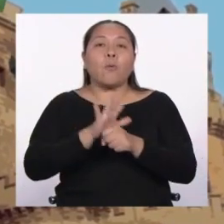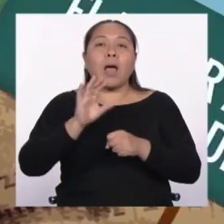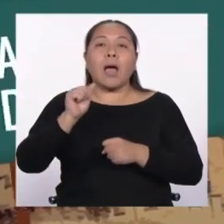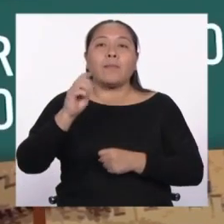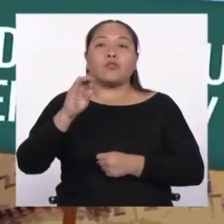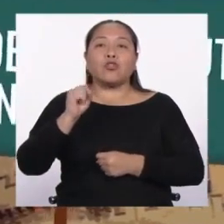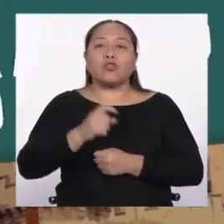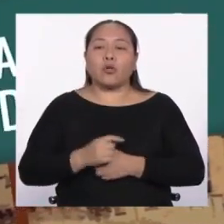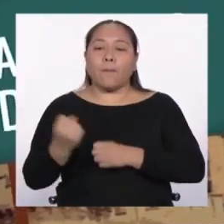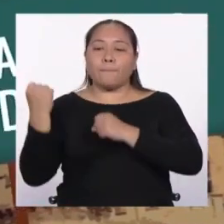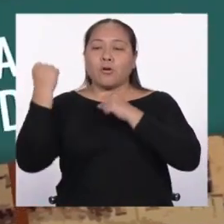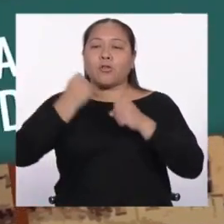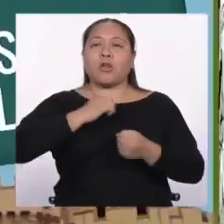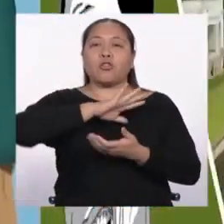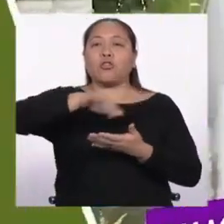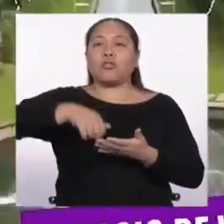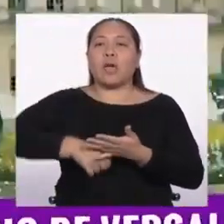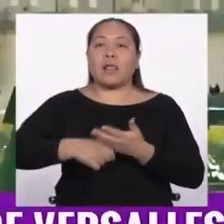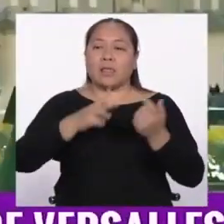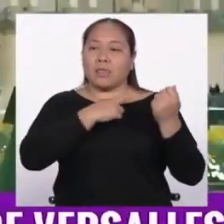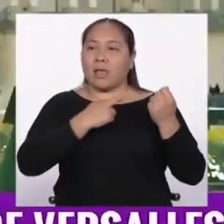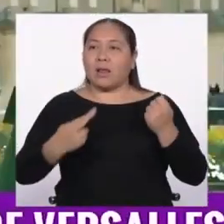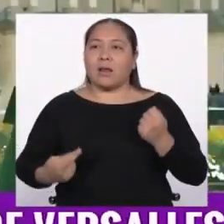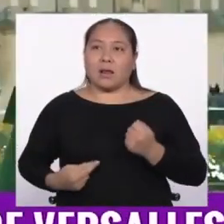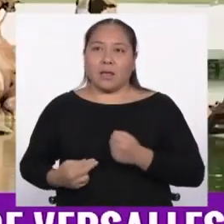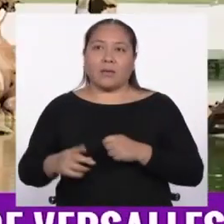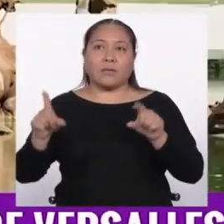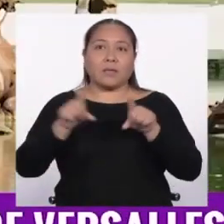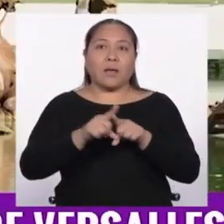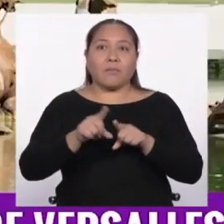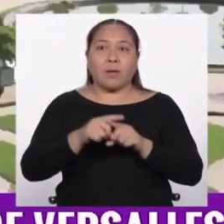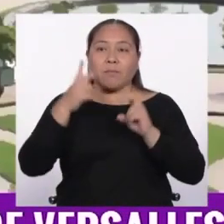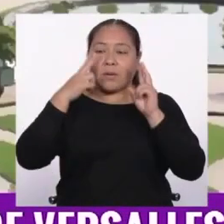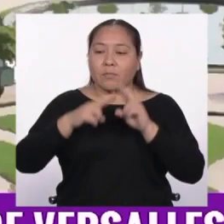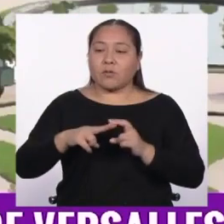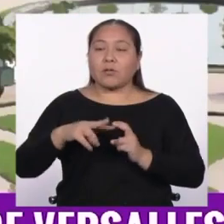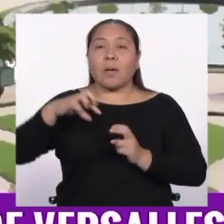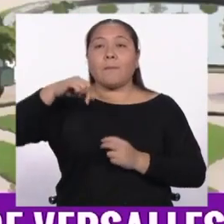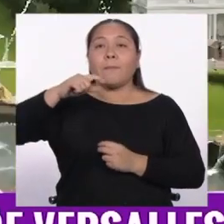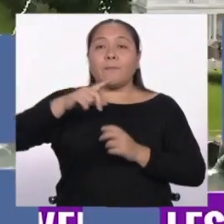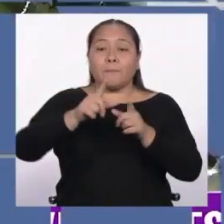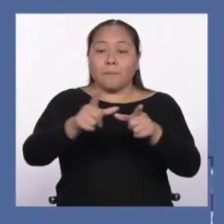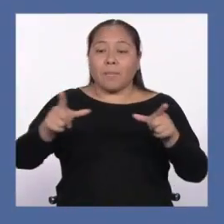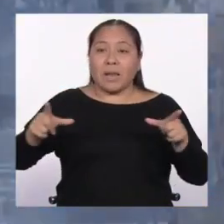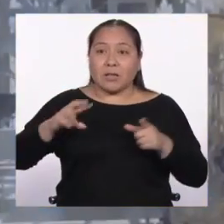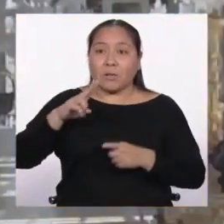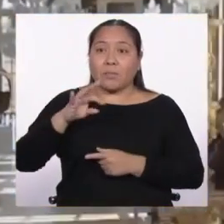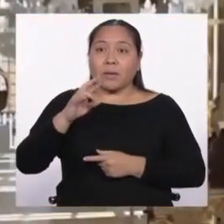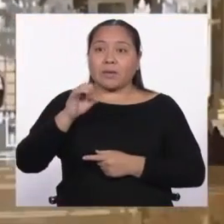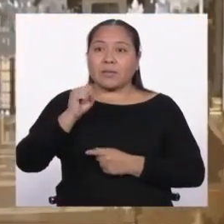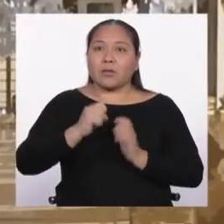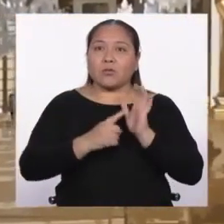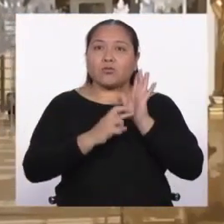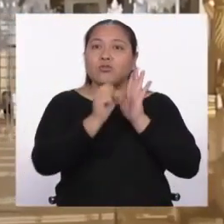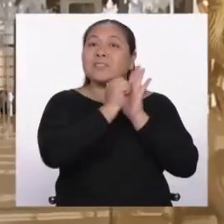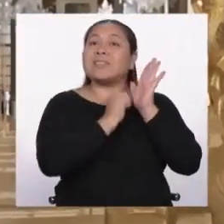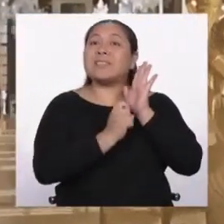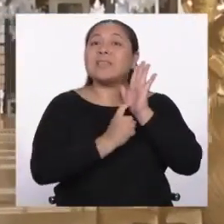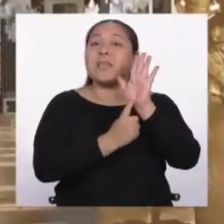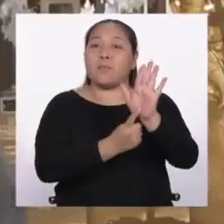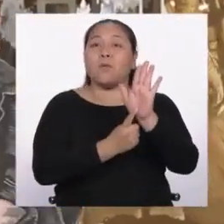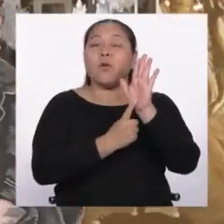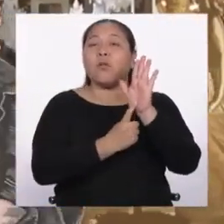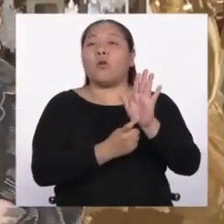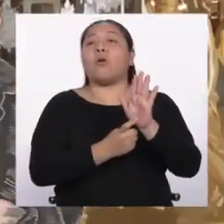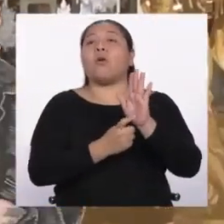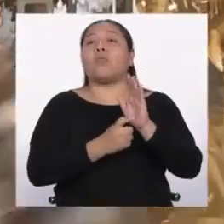a poder total de la monarquía. Además, vimos que el Palacio de Versalles es un símbolo del sistema absolutista, ya que este lugar